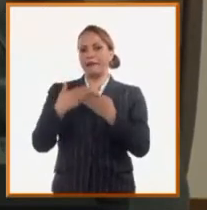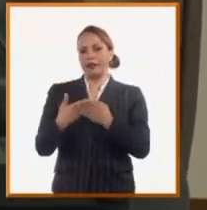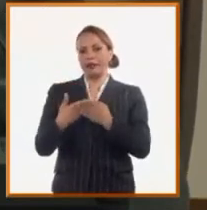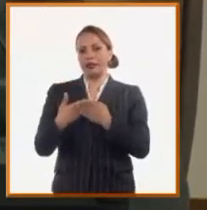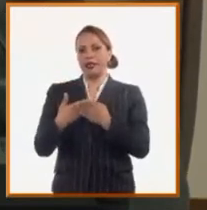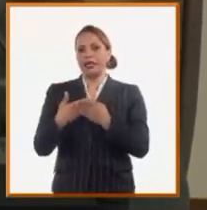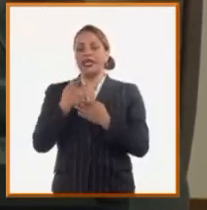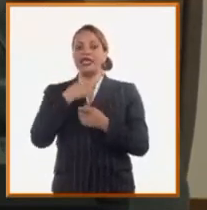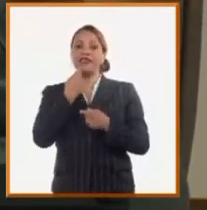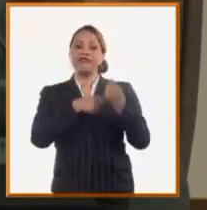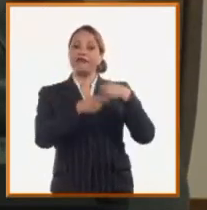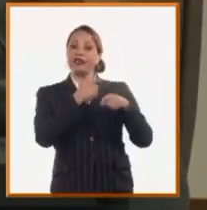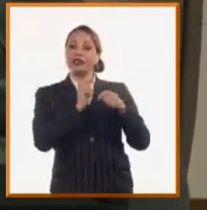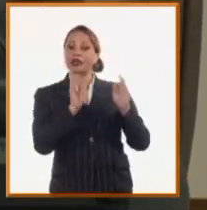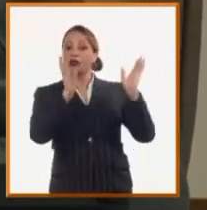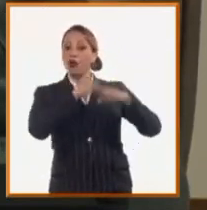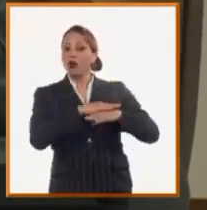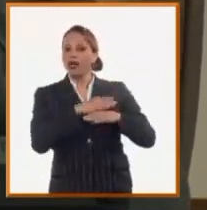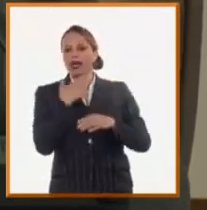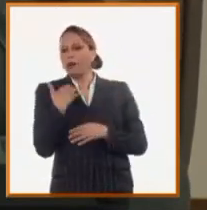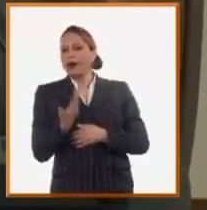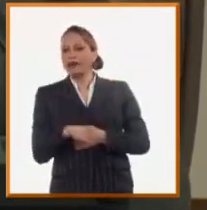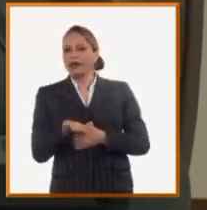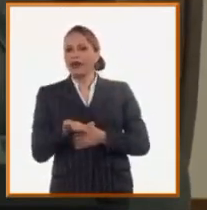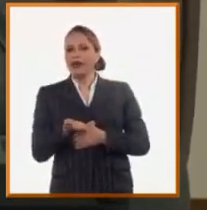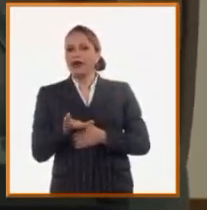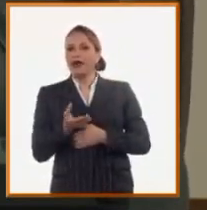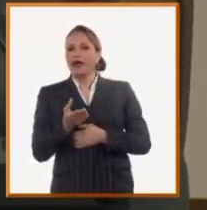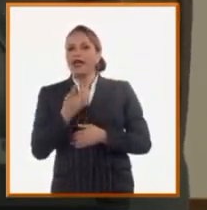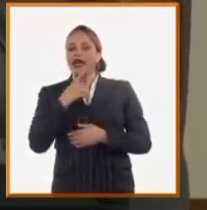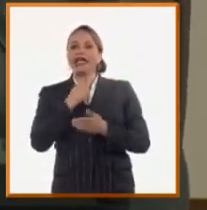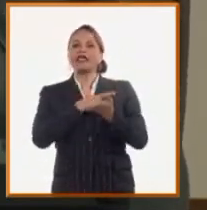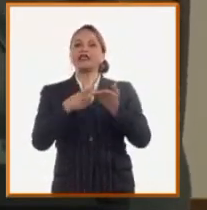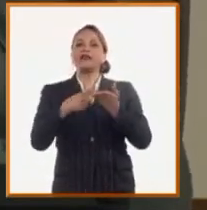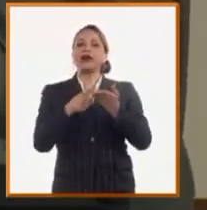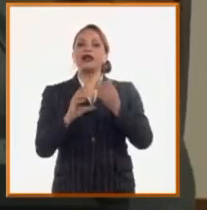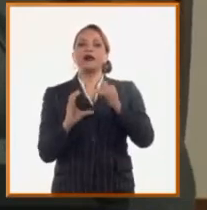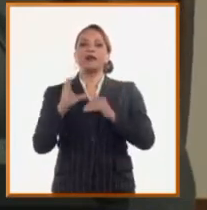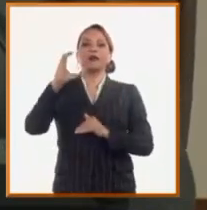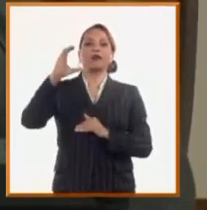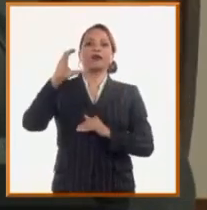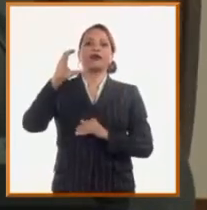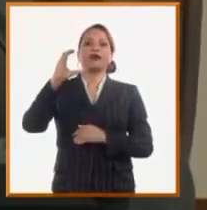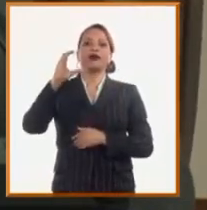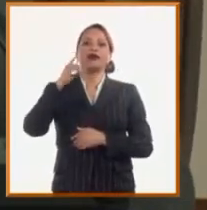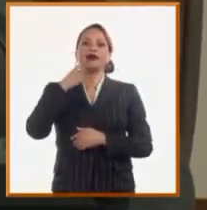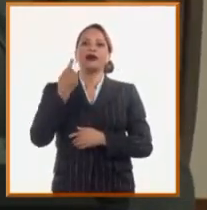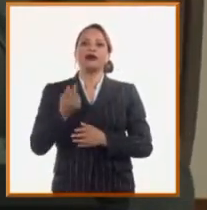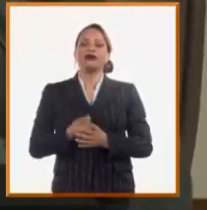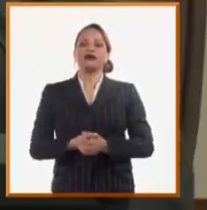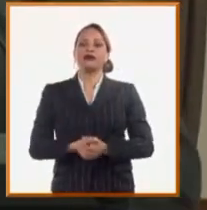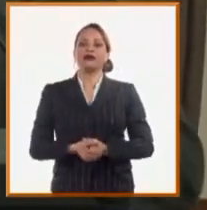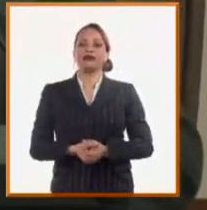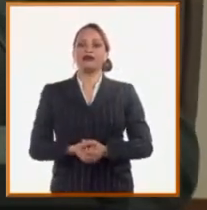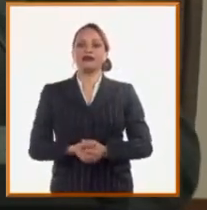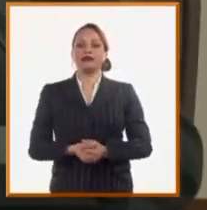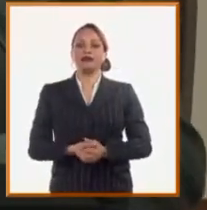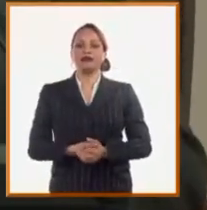oferta de bienes y servicios, ¿qué pasa? Ese aumento a la semana dura, como dice el dicho, el merengue en la puerta de un